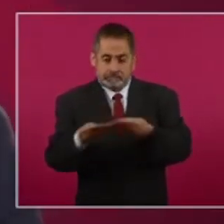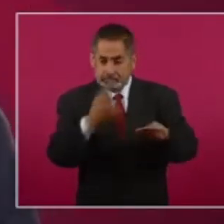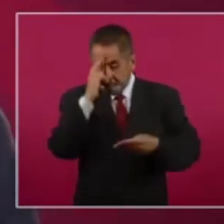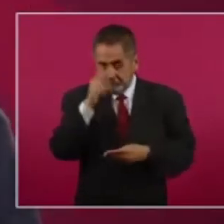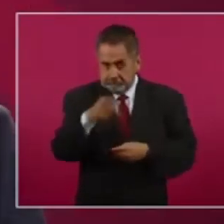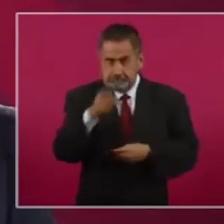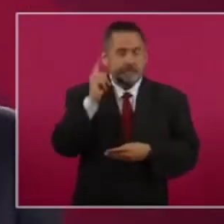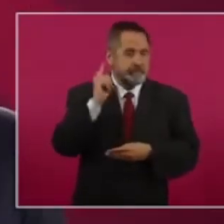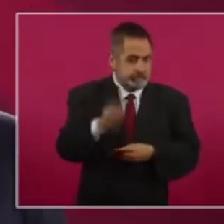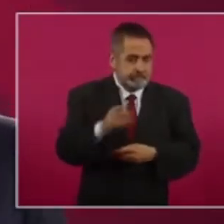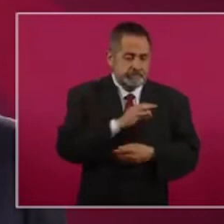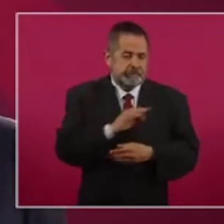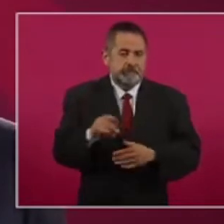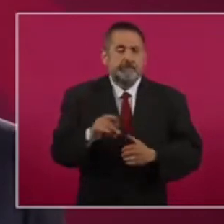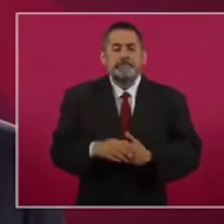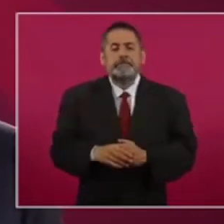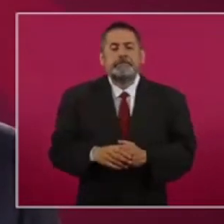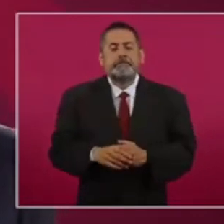Y ahí